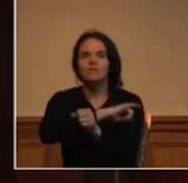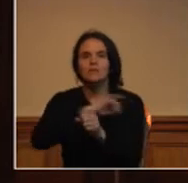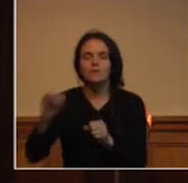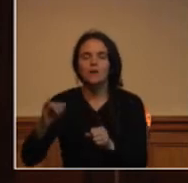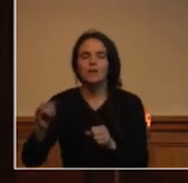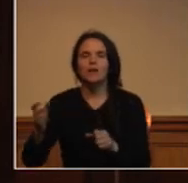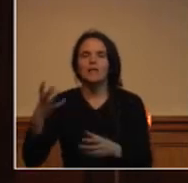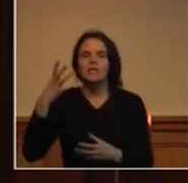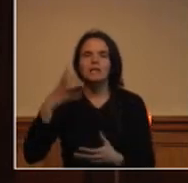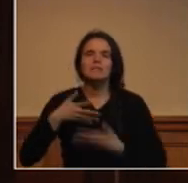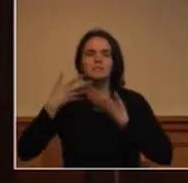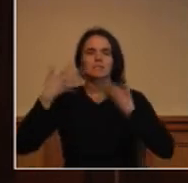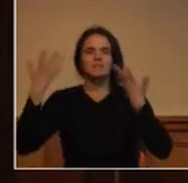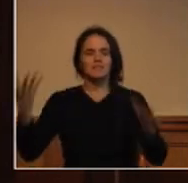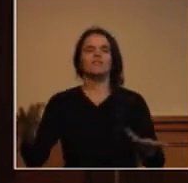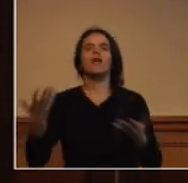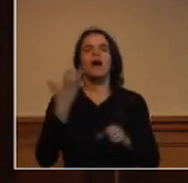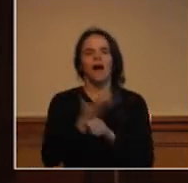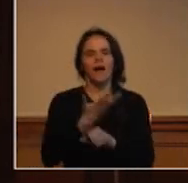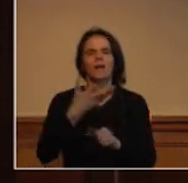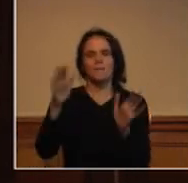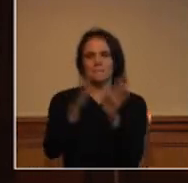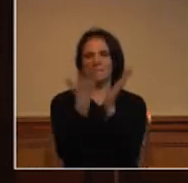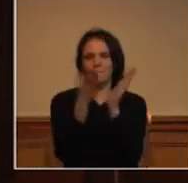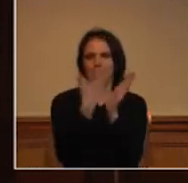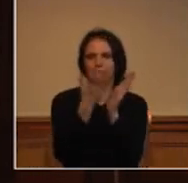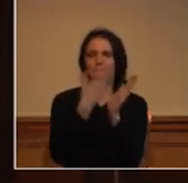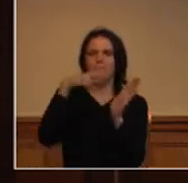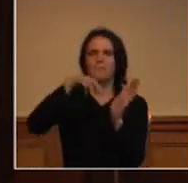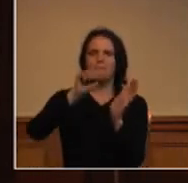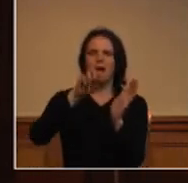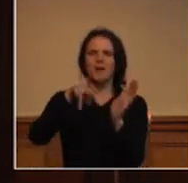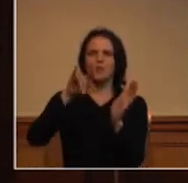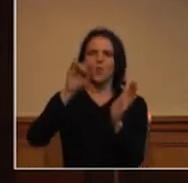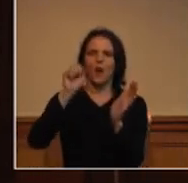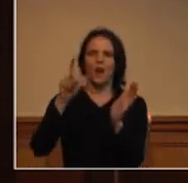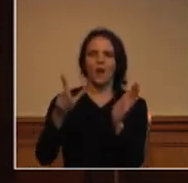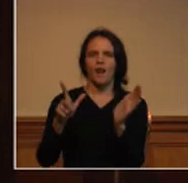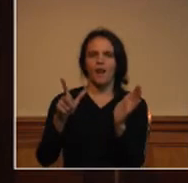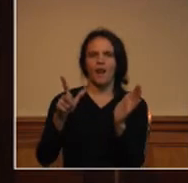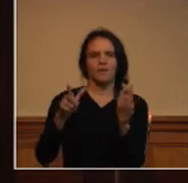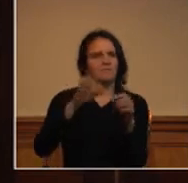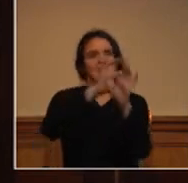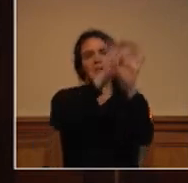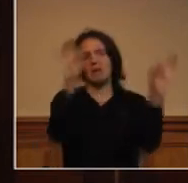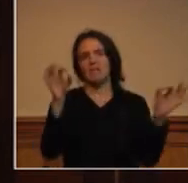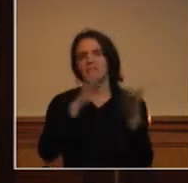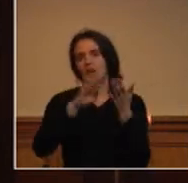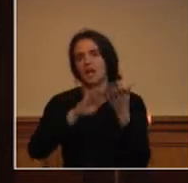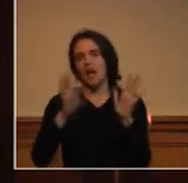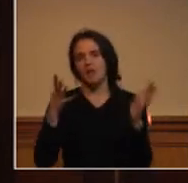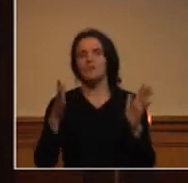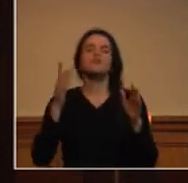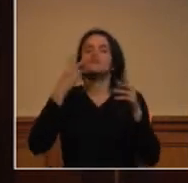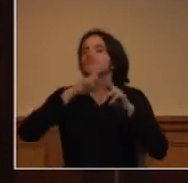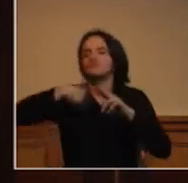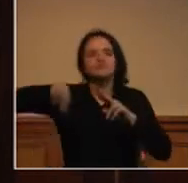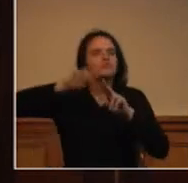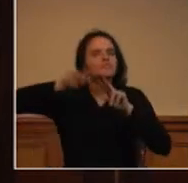manual. ¿Ya? El manual de actividades es un mamotreto. Ricardo insiste que nadie se lo va a leer, aún así nosotros lo